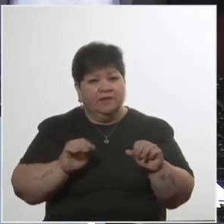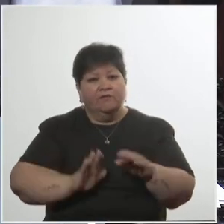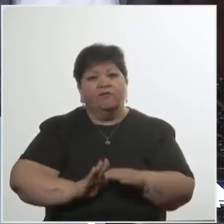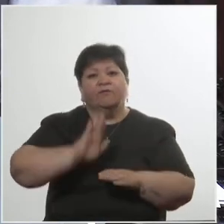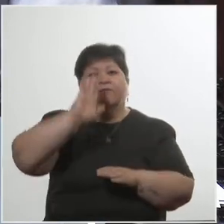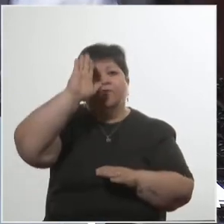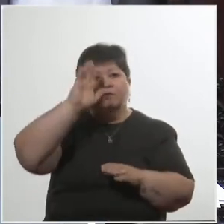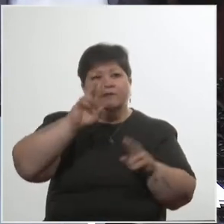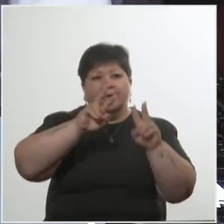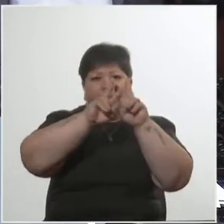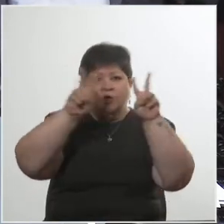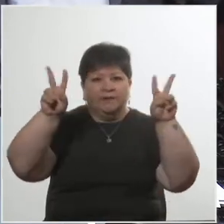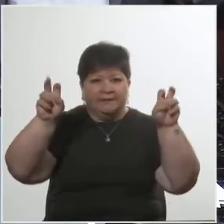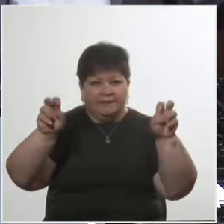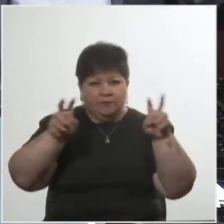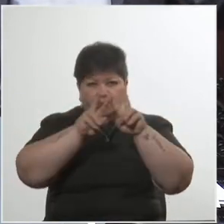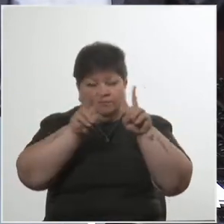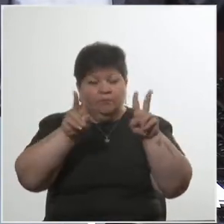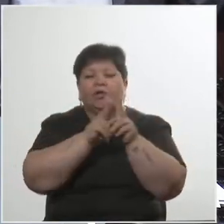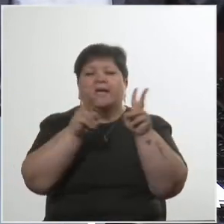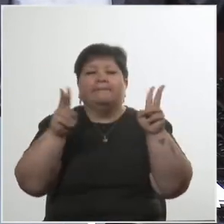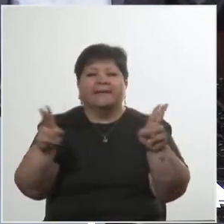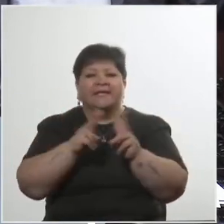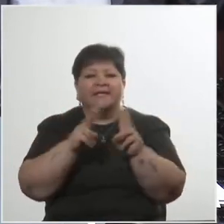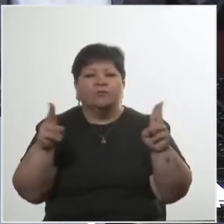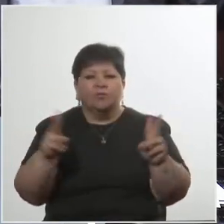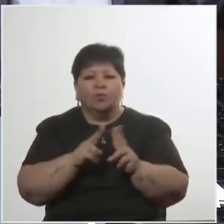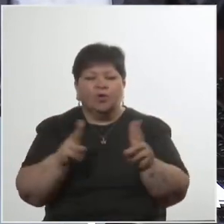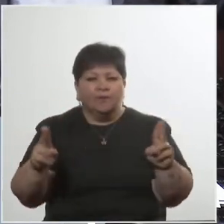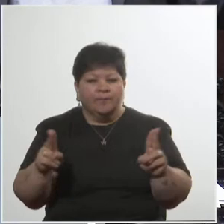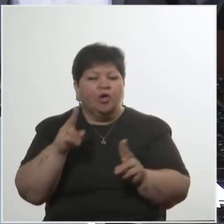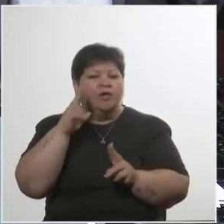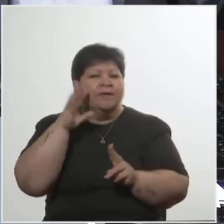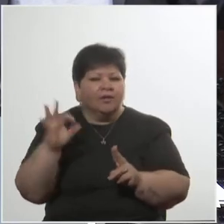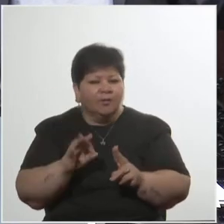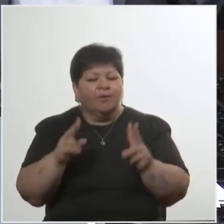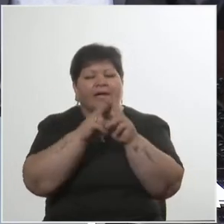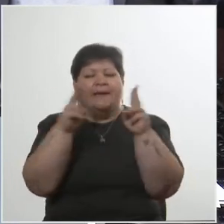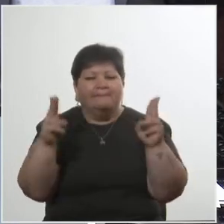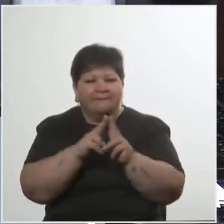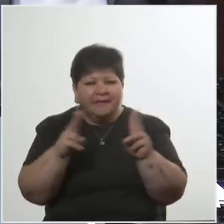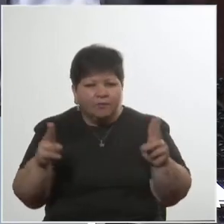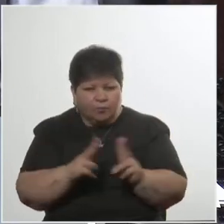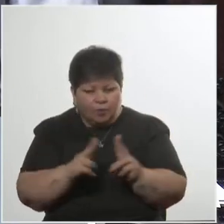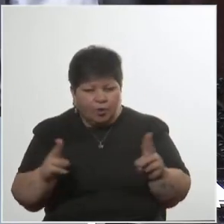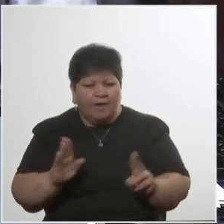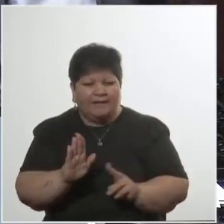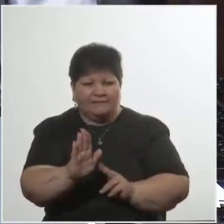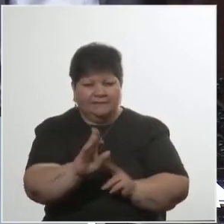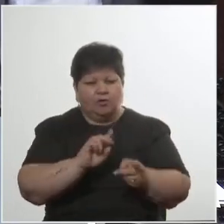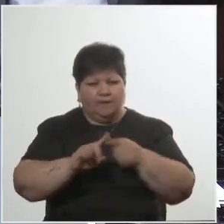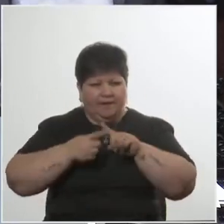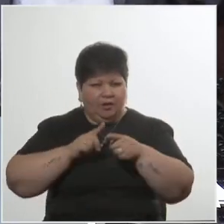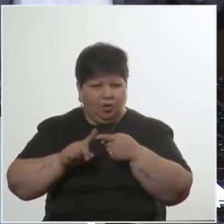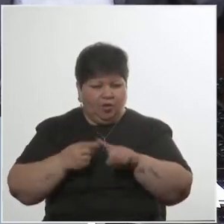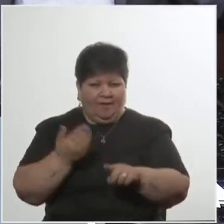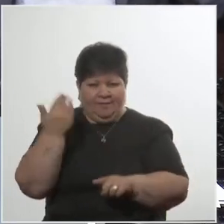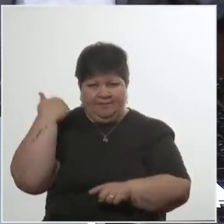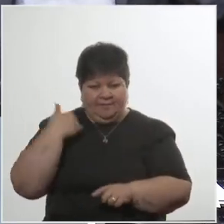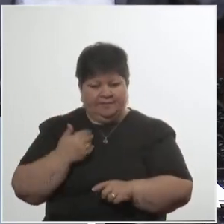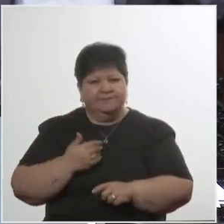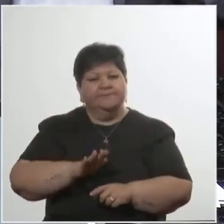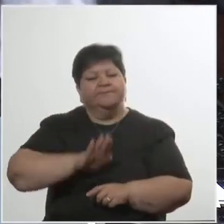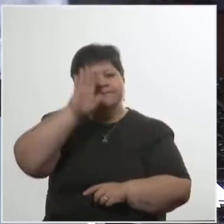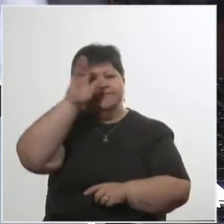por título tal cual por capítulos Perdón por capítulos tal cual se coordinó por la afirmativa